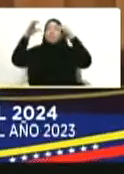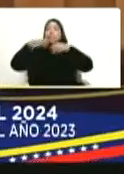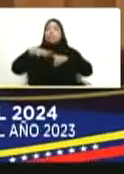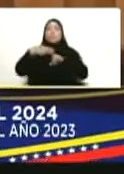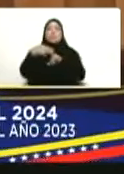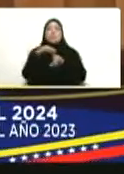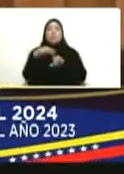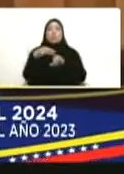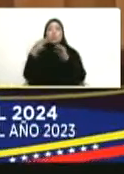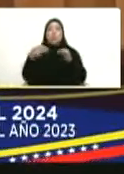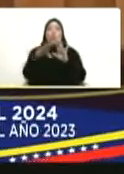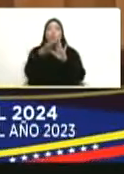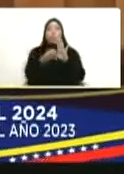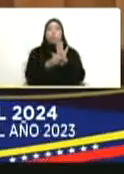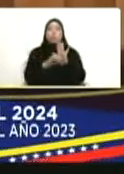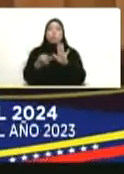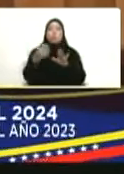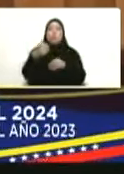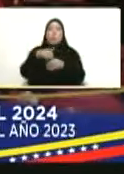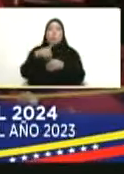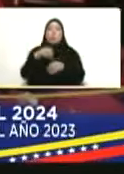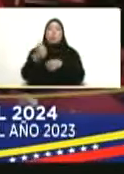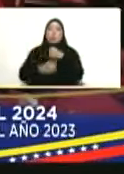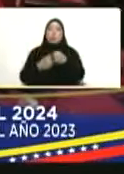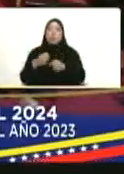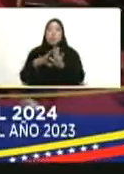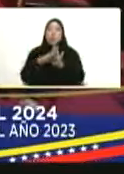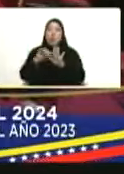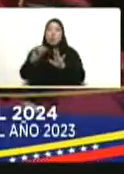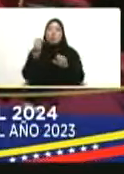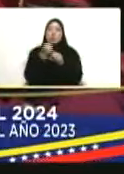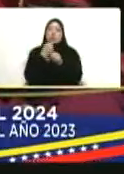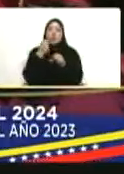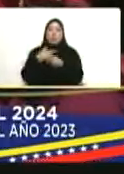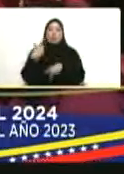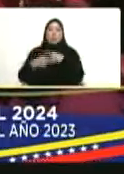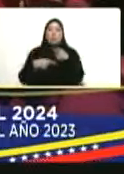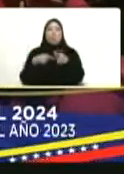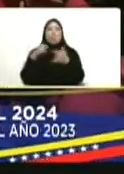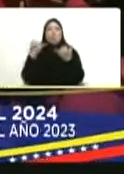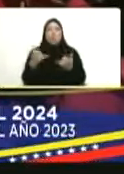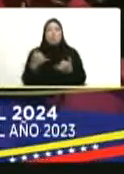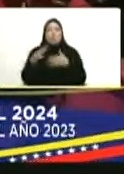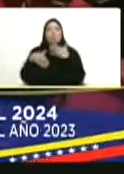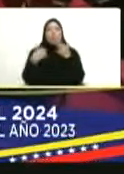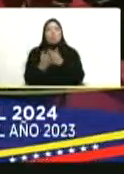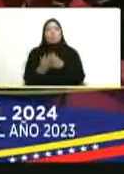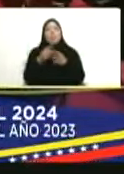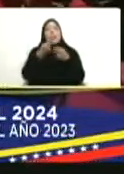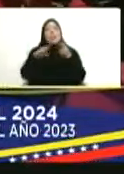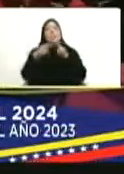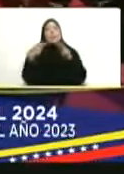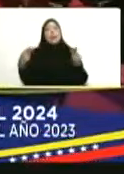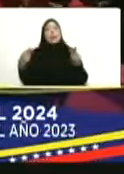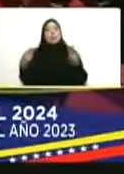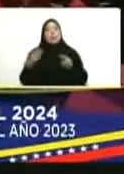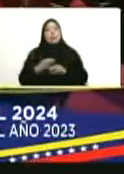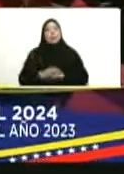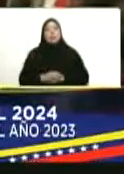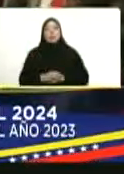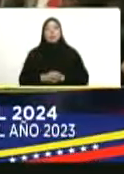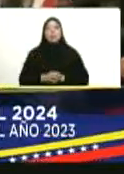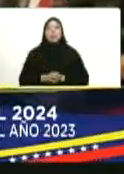la constituyente va. Y la constituyente fue. Y llegó la paz. Y